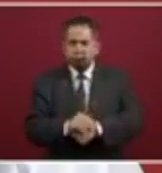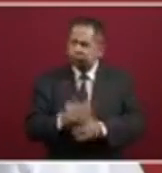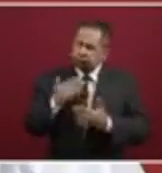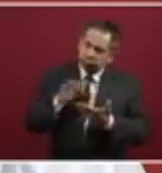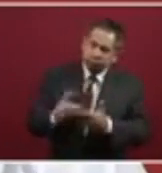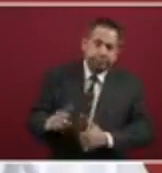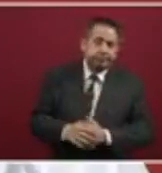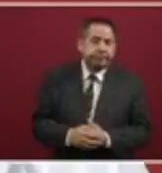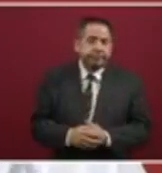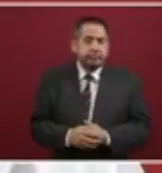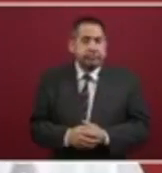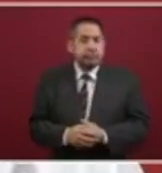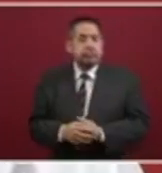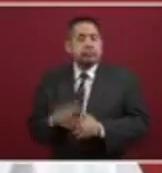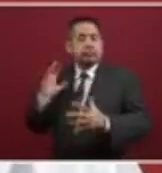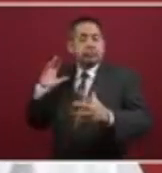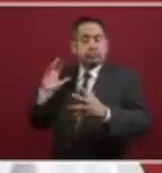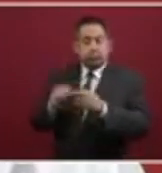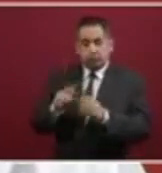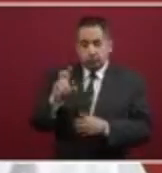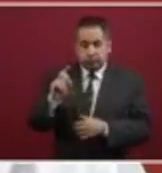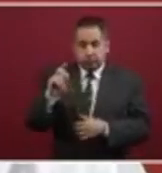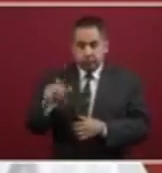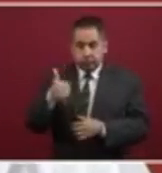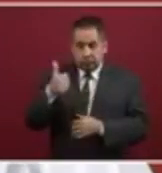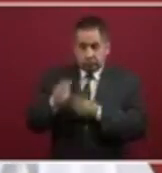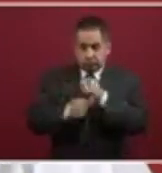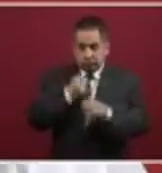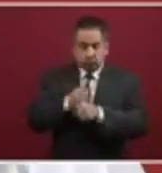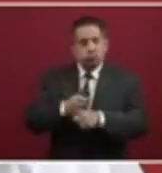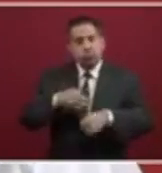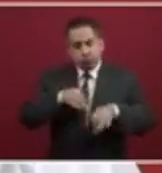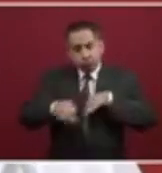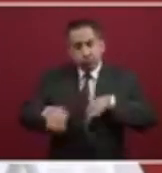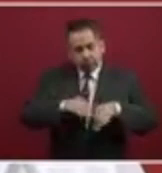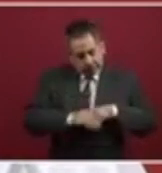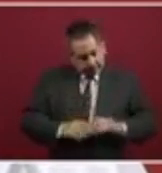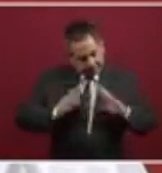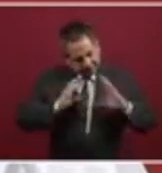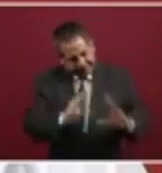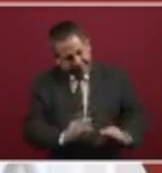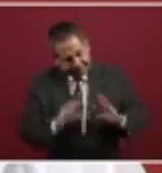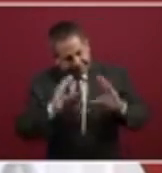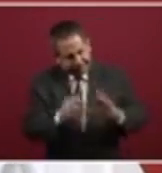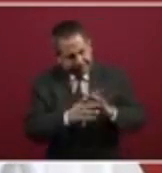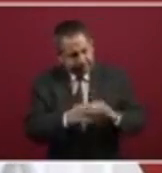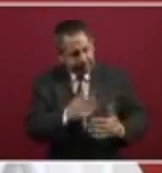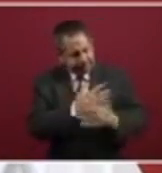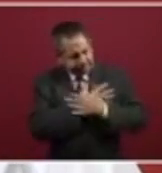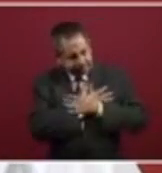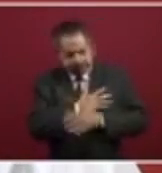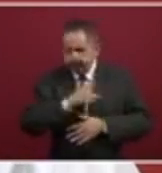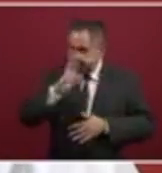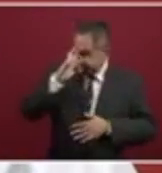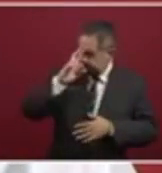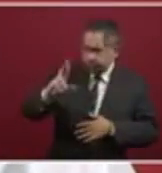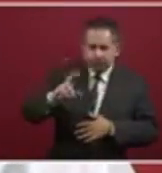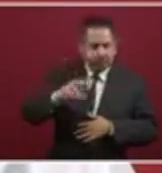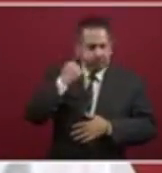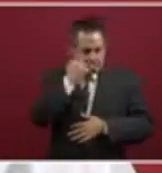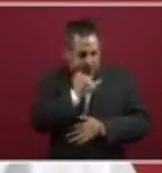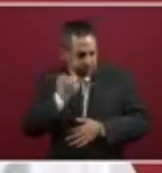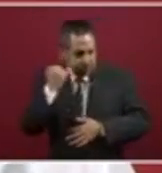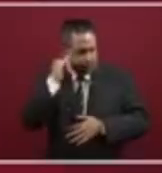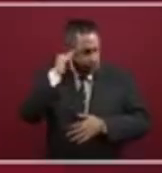más de 36 años estuve frente a mis alumnos para inculcarles el amor y respeto por su lengua y su